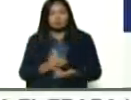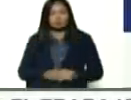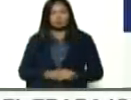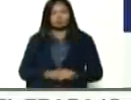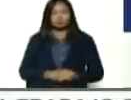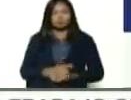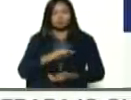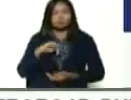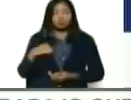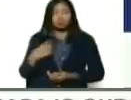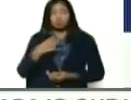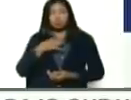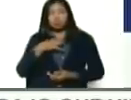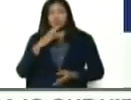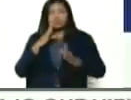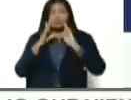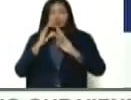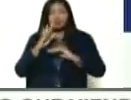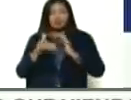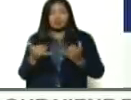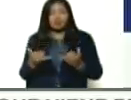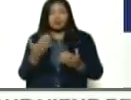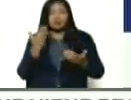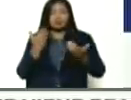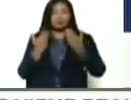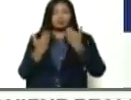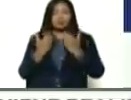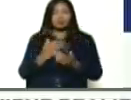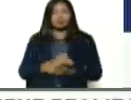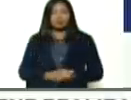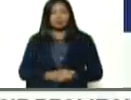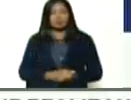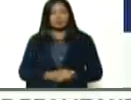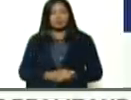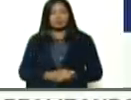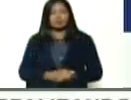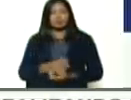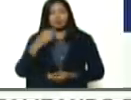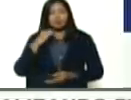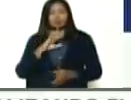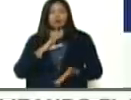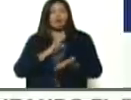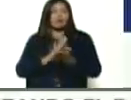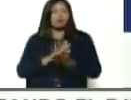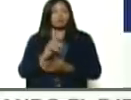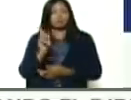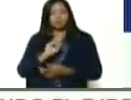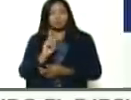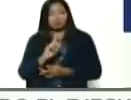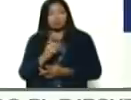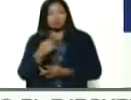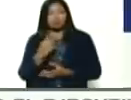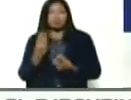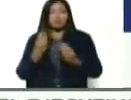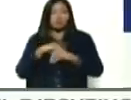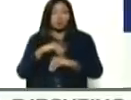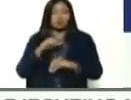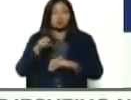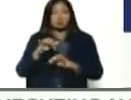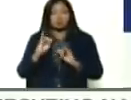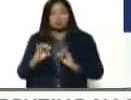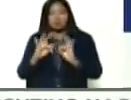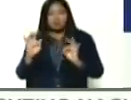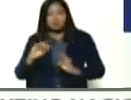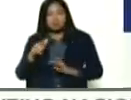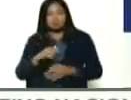confiarnos en el comportamiento del virus y la enfermedad no se debe bajar la guardia estoy de acuerdo con este informe no se debe